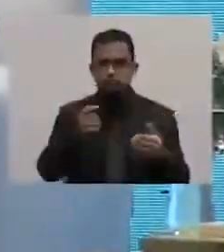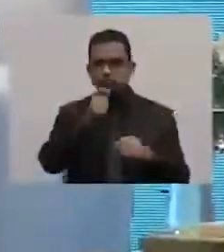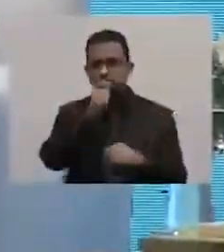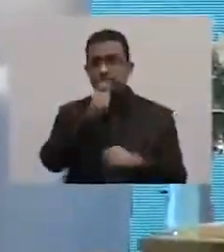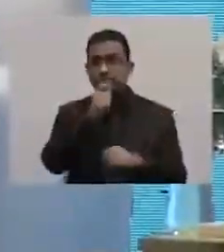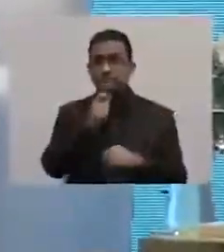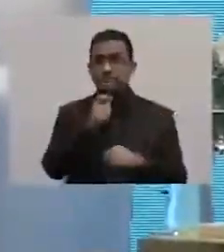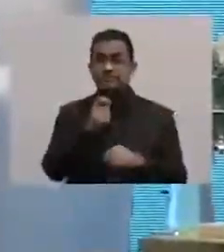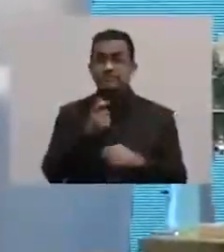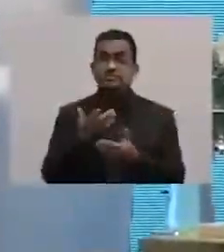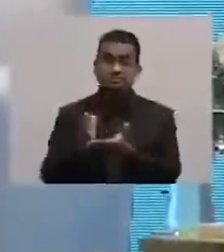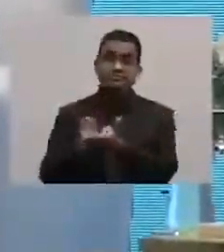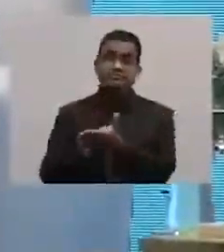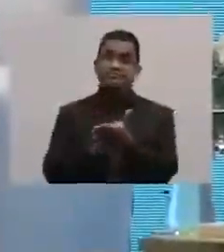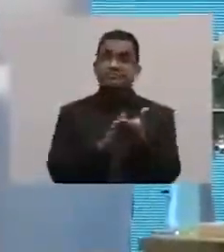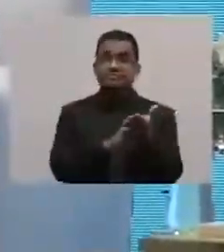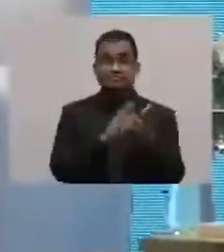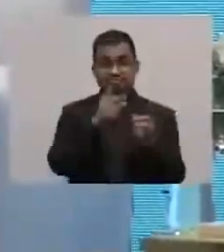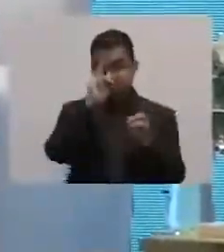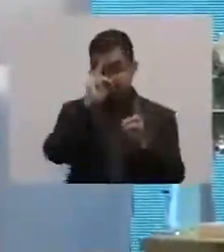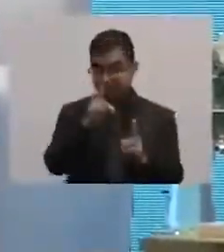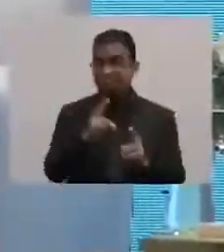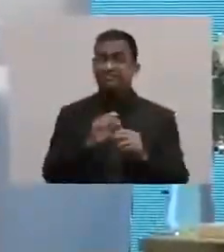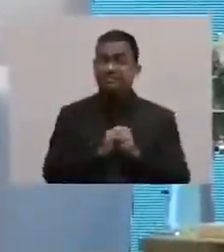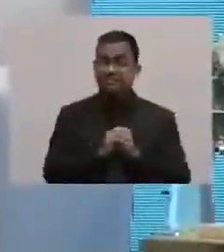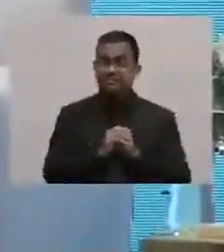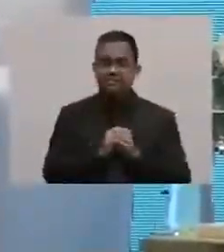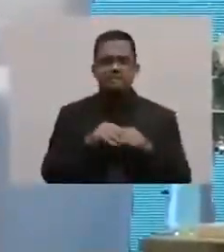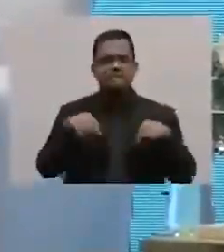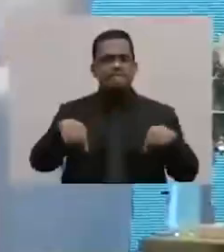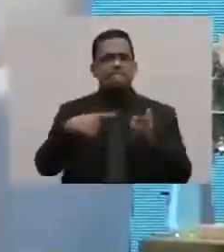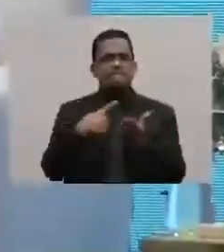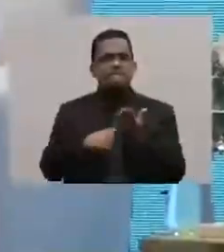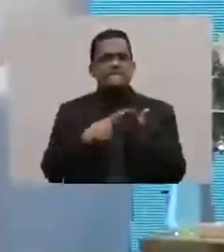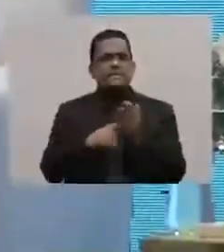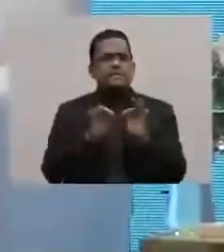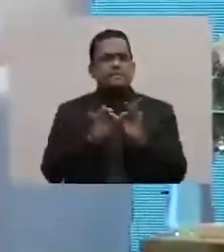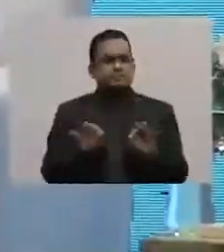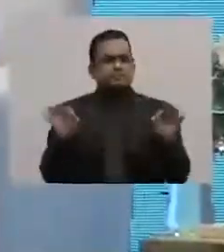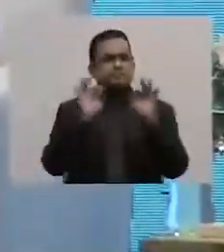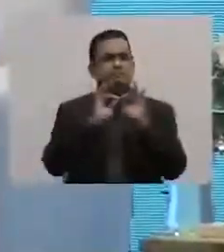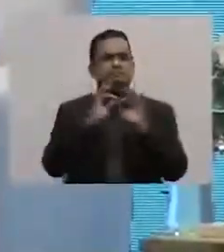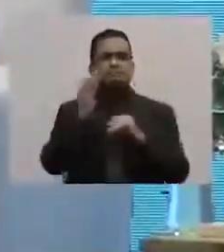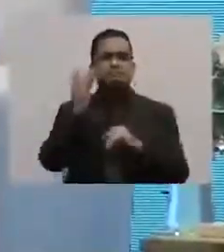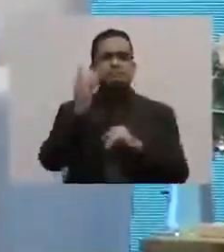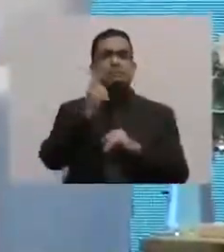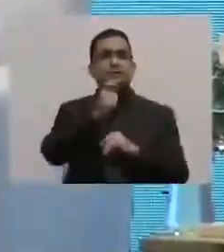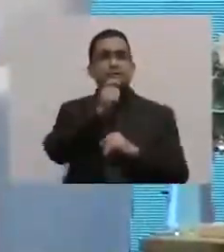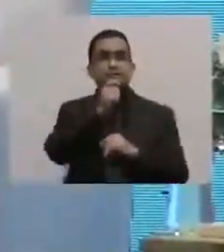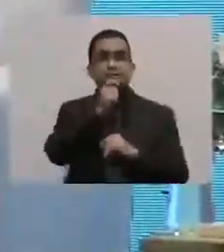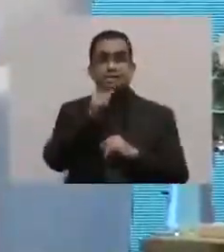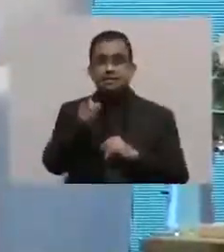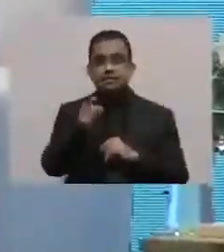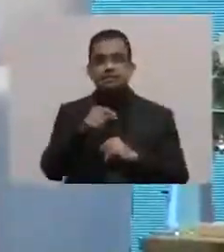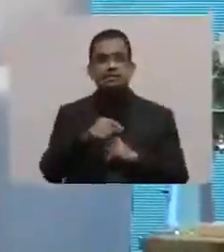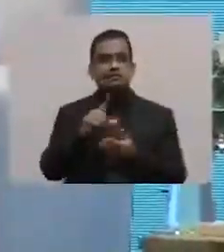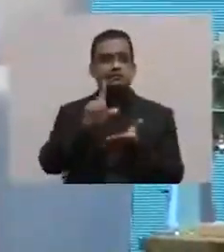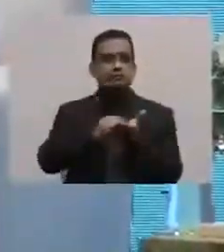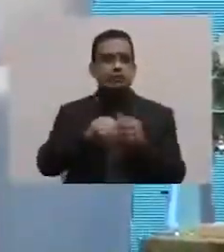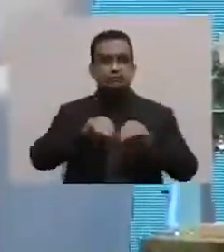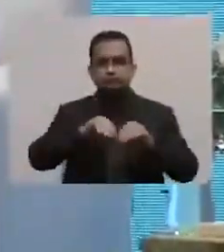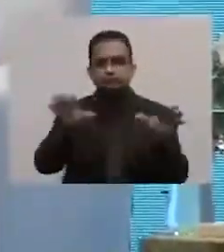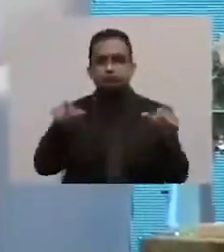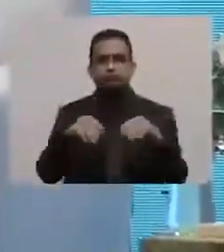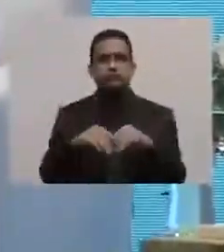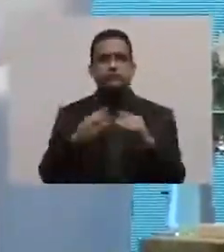Y creo que este es un tema sumamente importante, incluso para los medios, y su relación con la